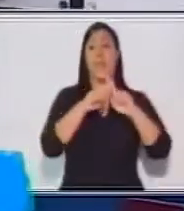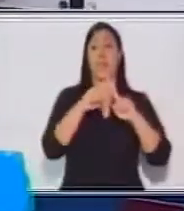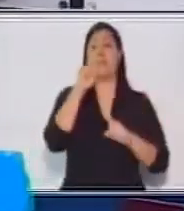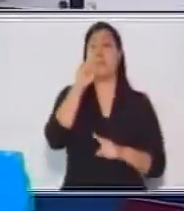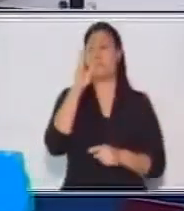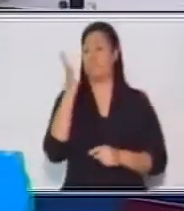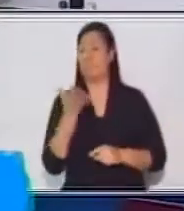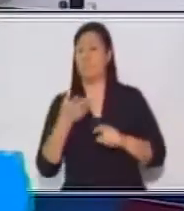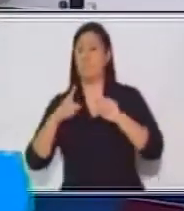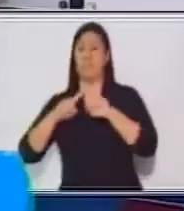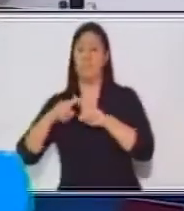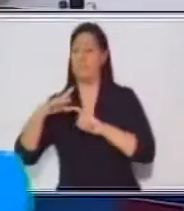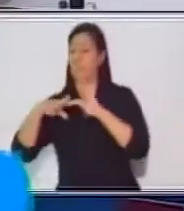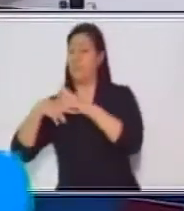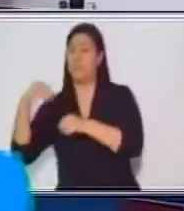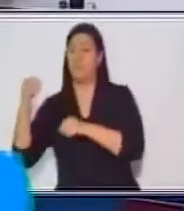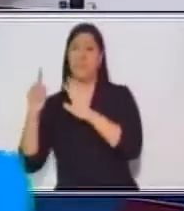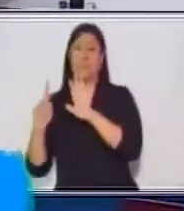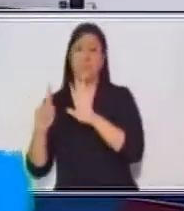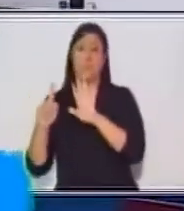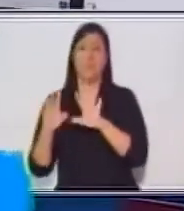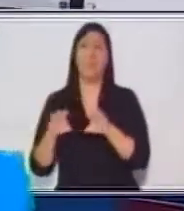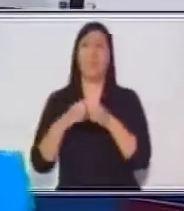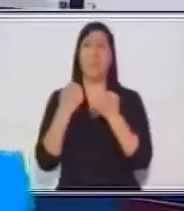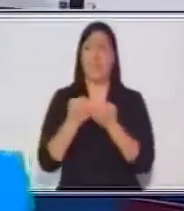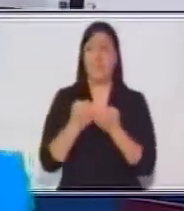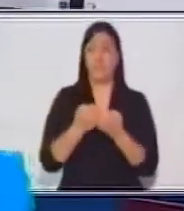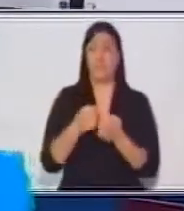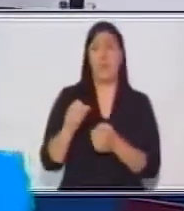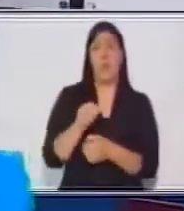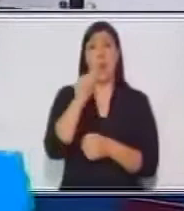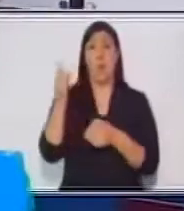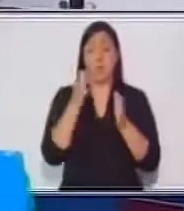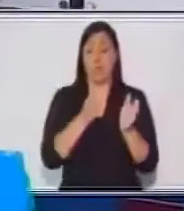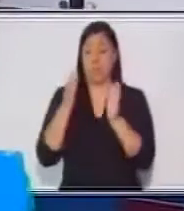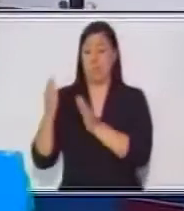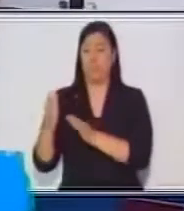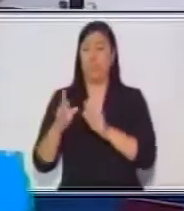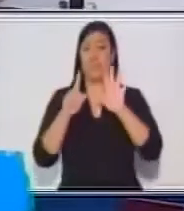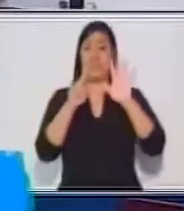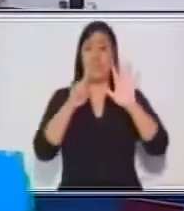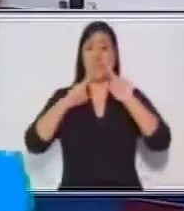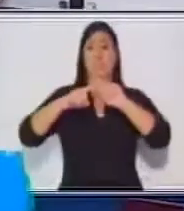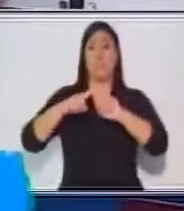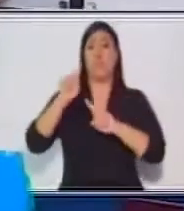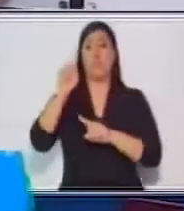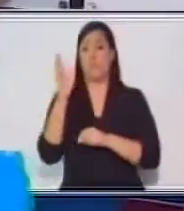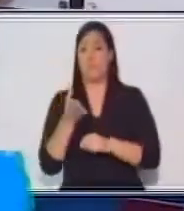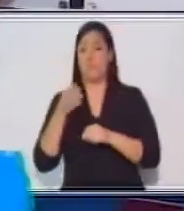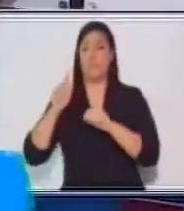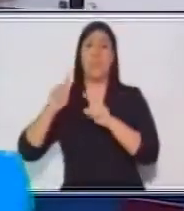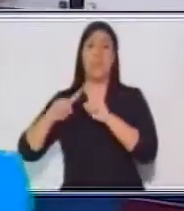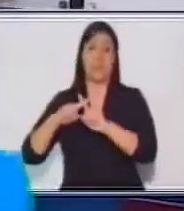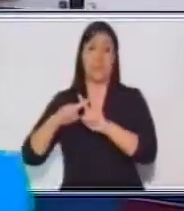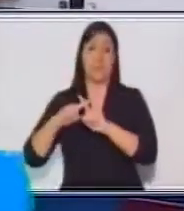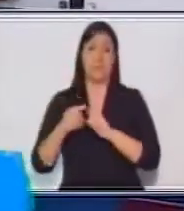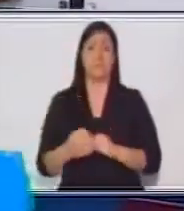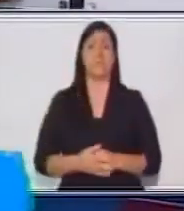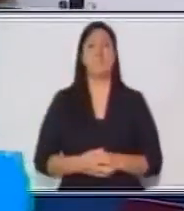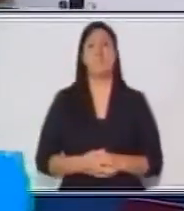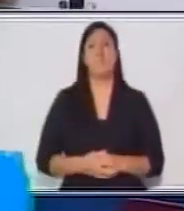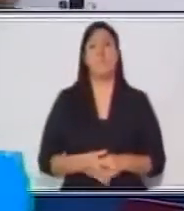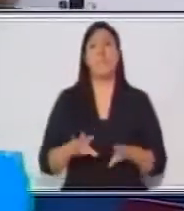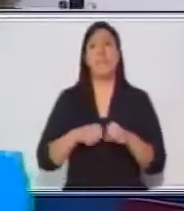por 1 sobre X. Entonces, Y es igual